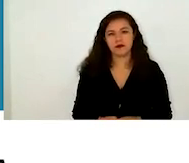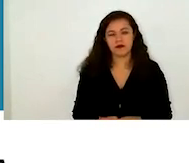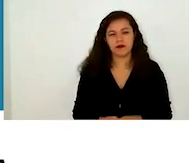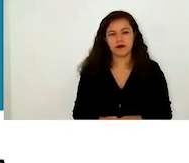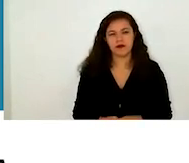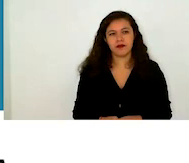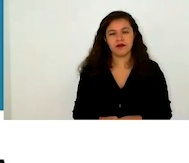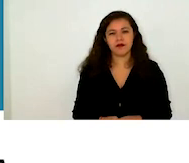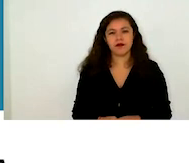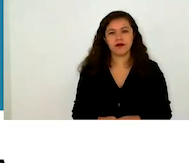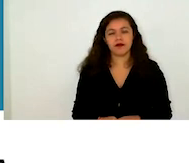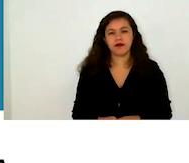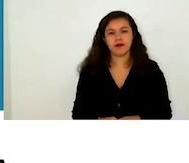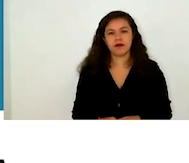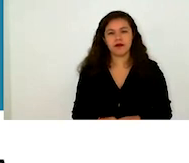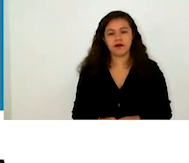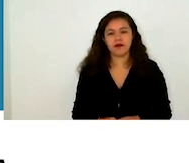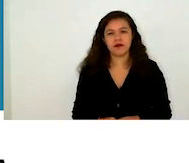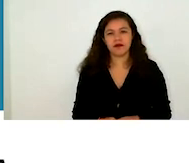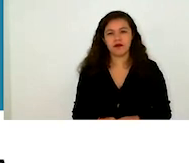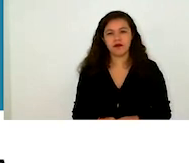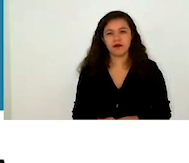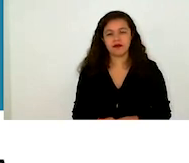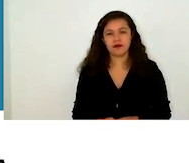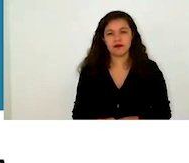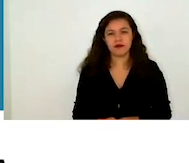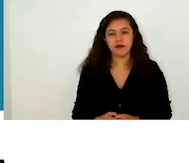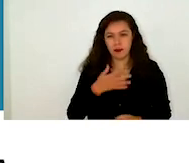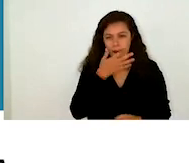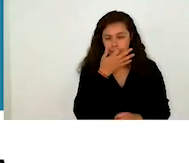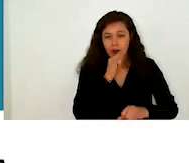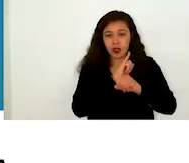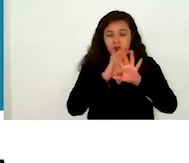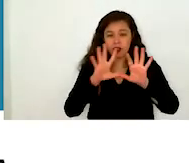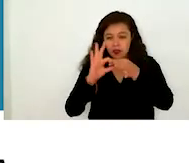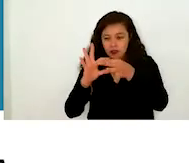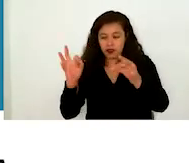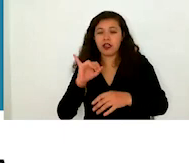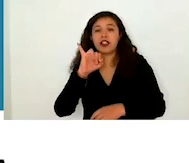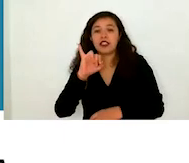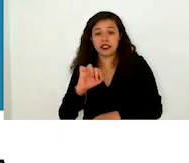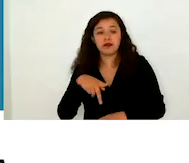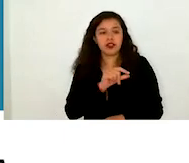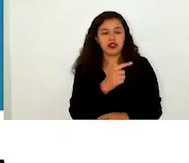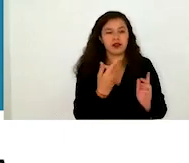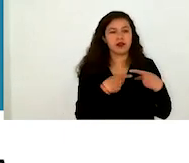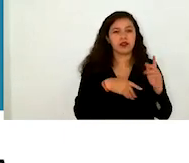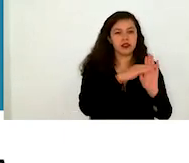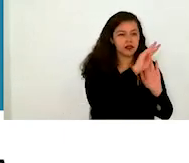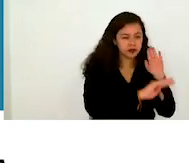hay que desinformar a unos sí y otros hay que tener poca de información y no hay que darles todo hay que generar dos